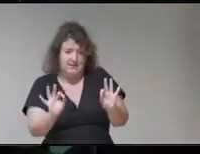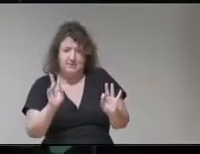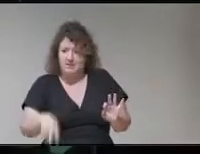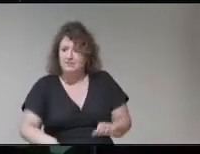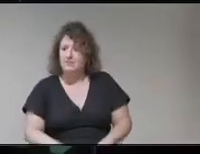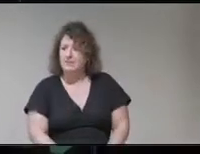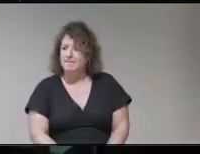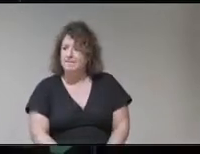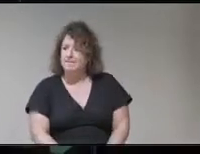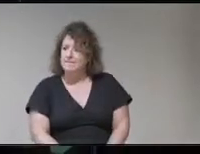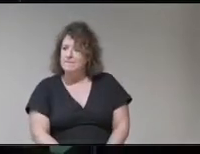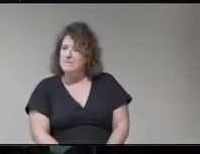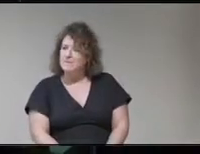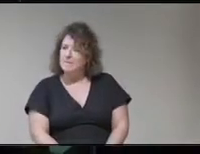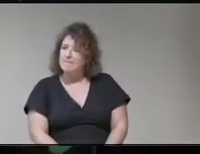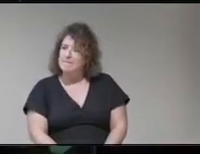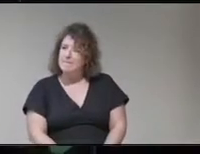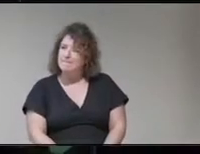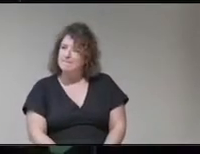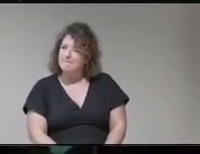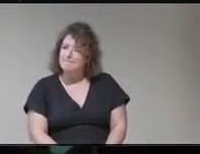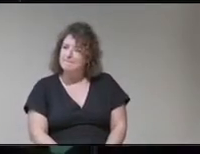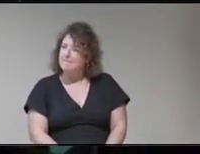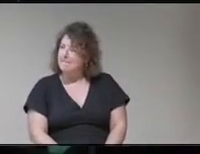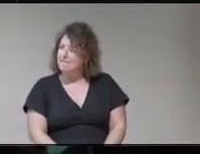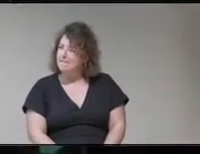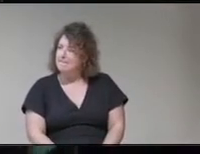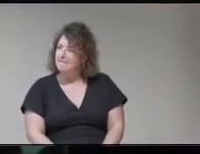Estupenda respuesta, Evaristo.